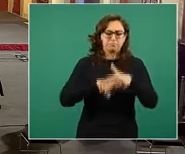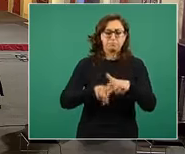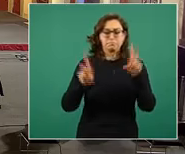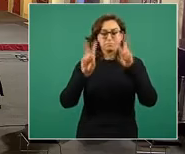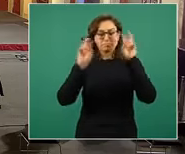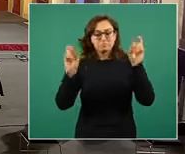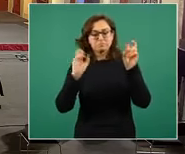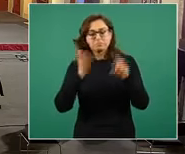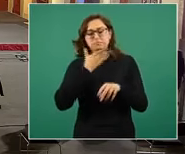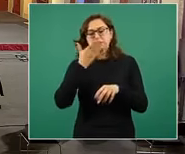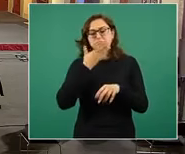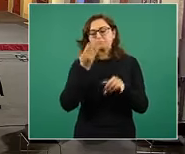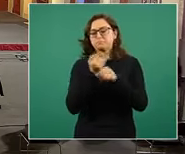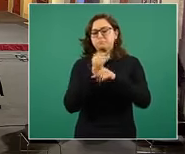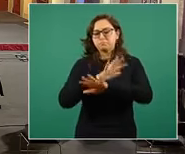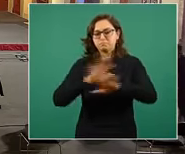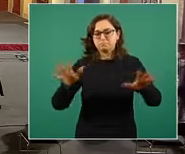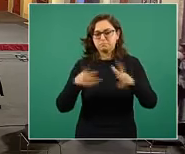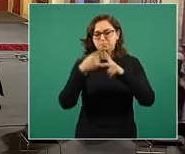nuestras estadísticas.